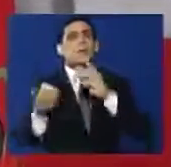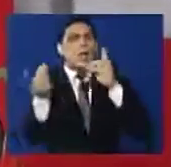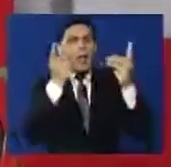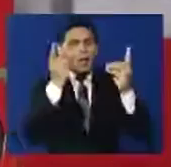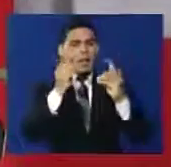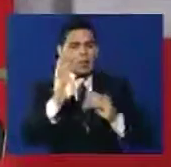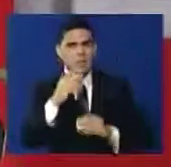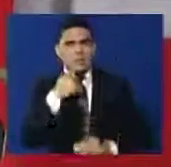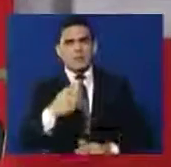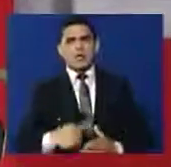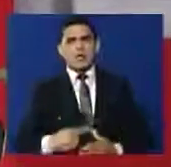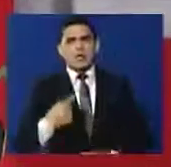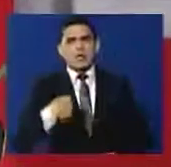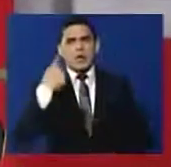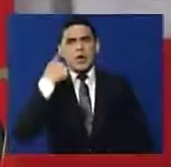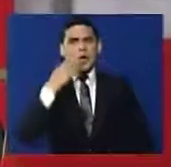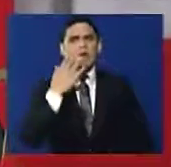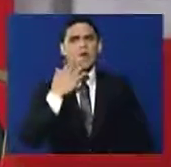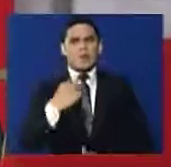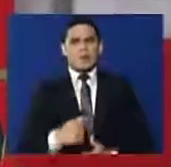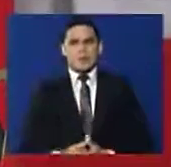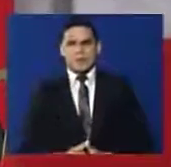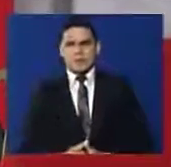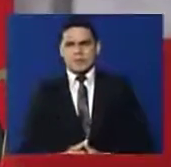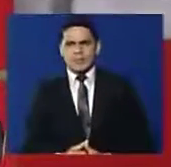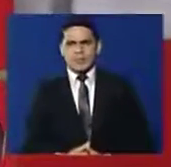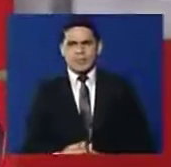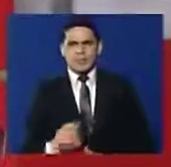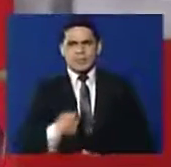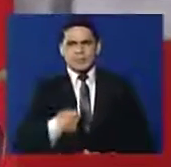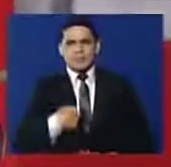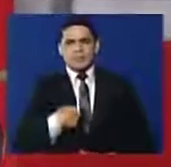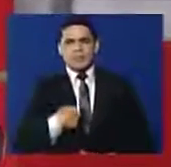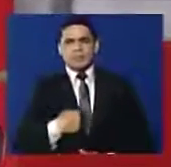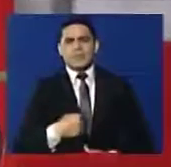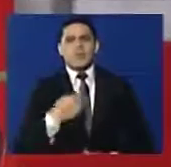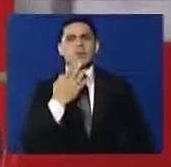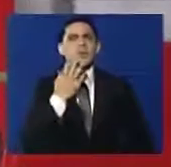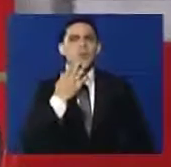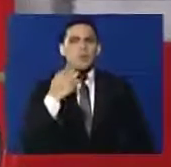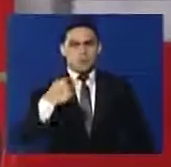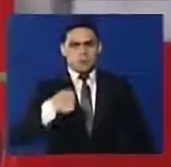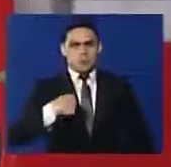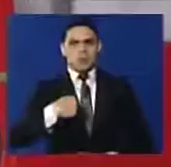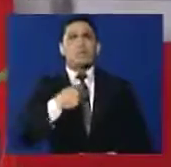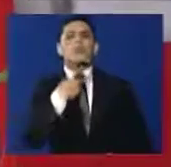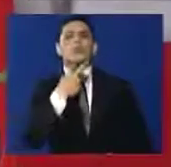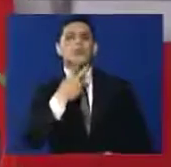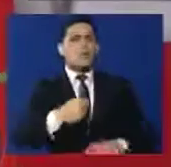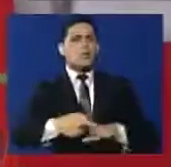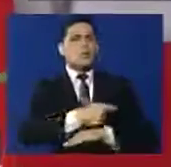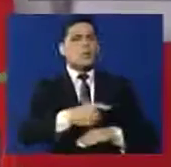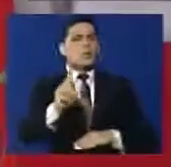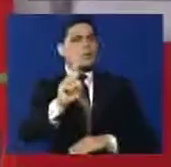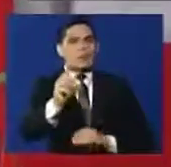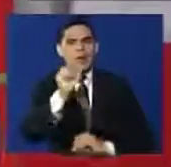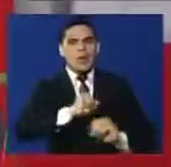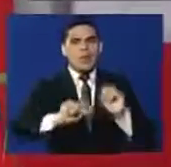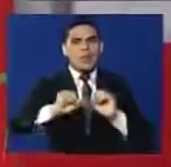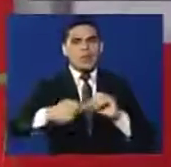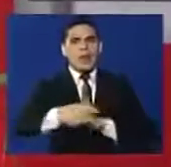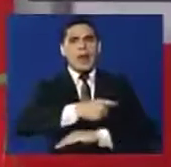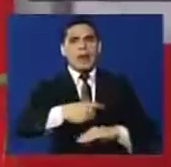lo siguiente, yo creo también que independientemente, yo no soy vocero aquí del gobierno, ni vengo a defender el